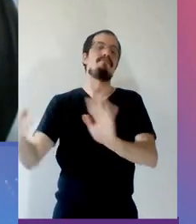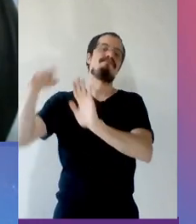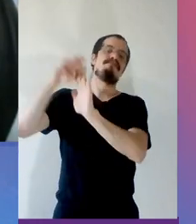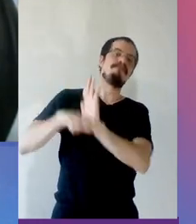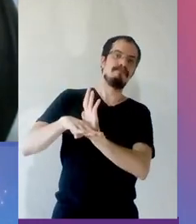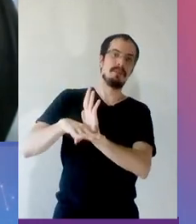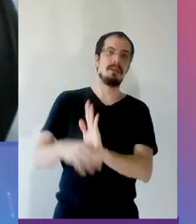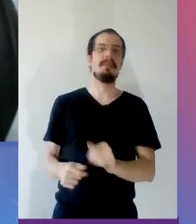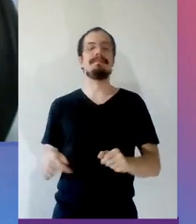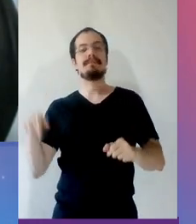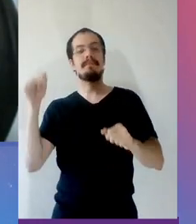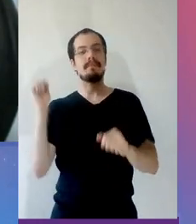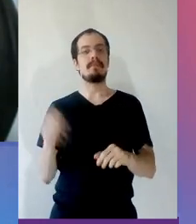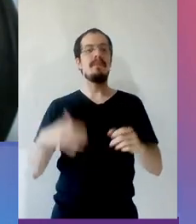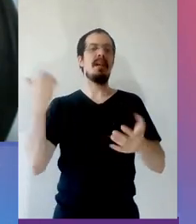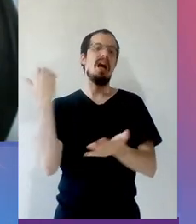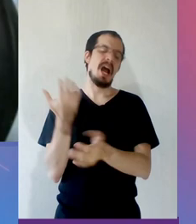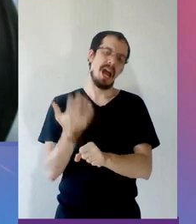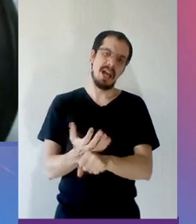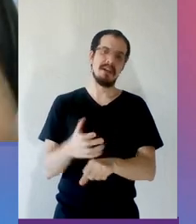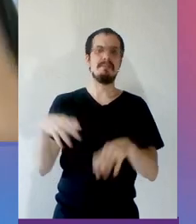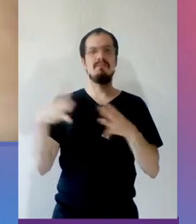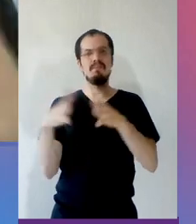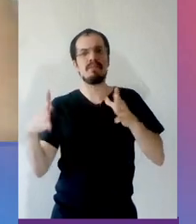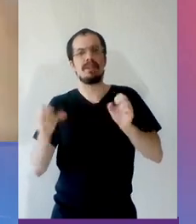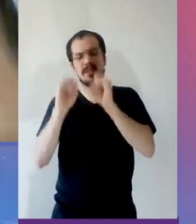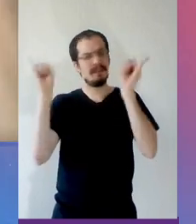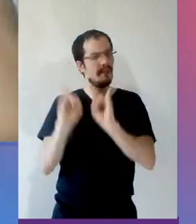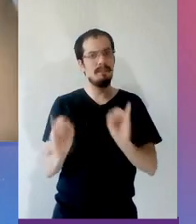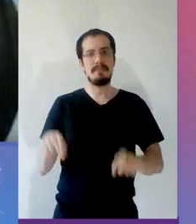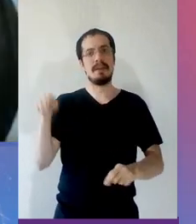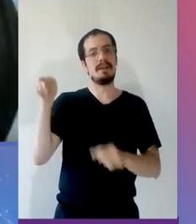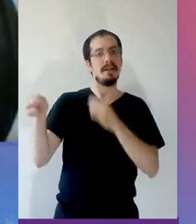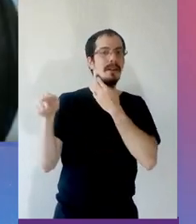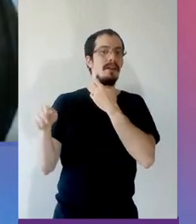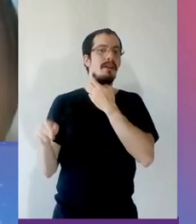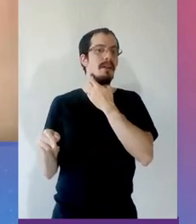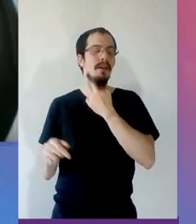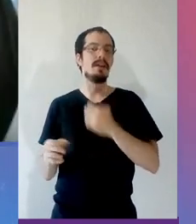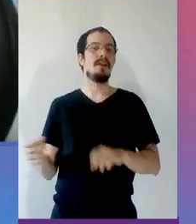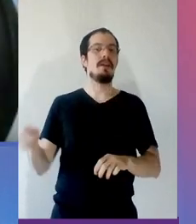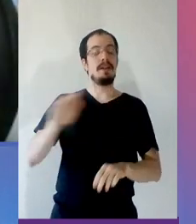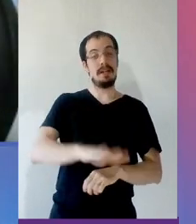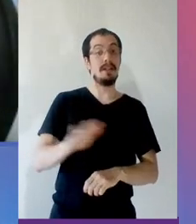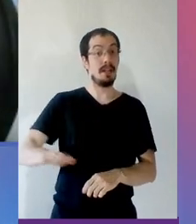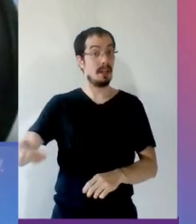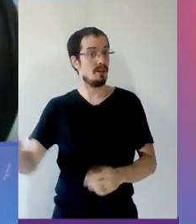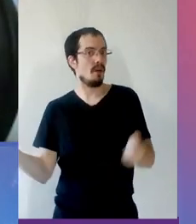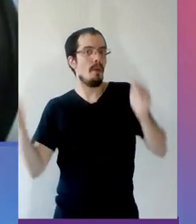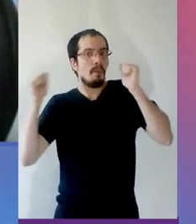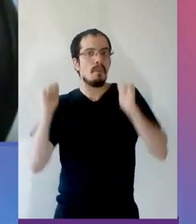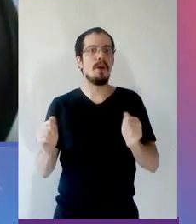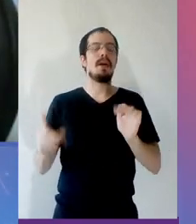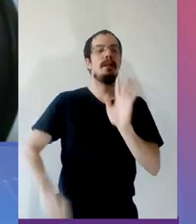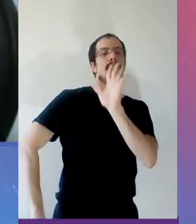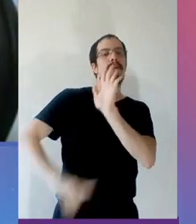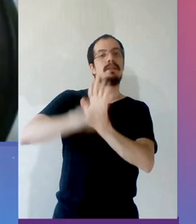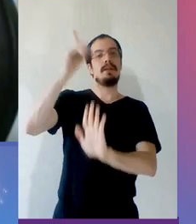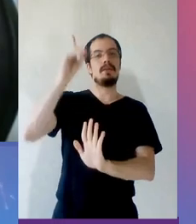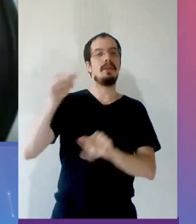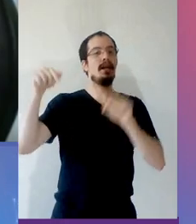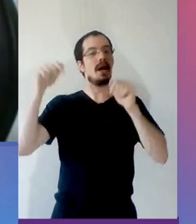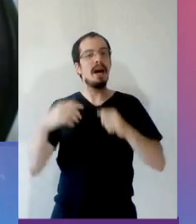hacen de que los niños puedan desarrollar lo que yo le decía, todos sus complejos neuronales,